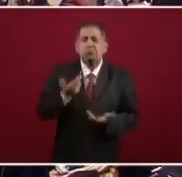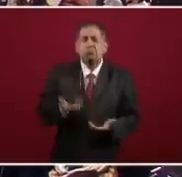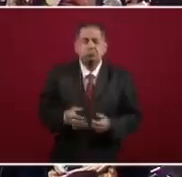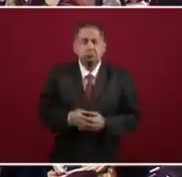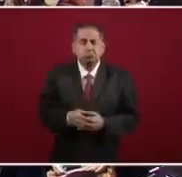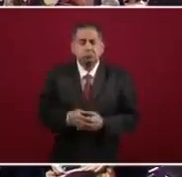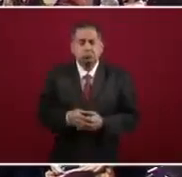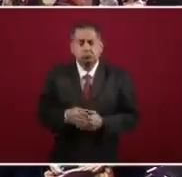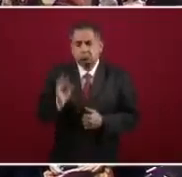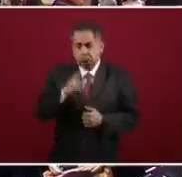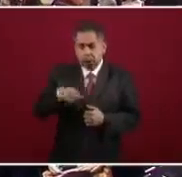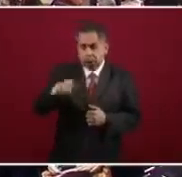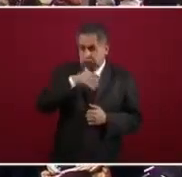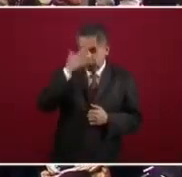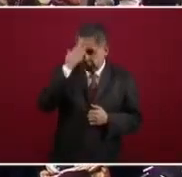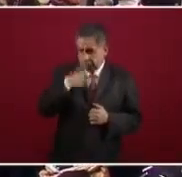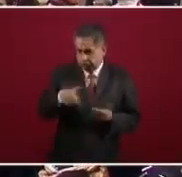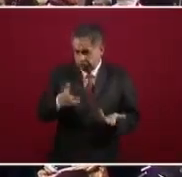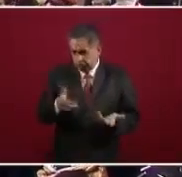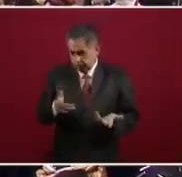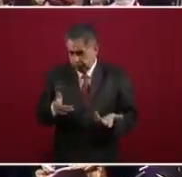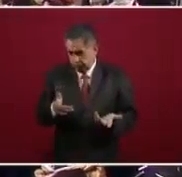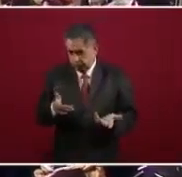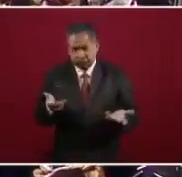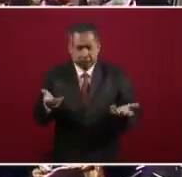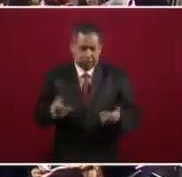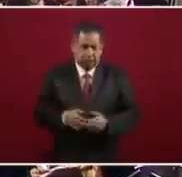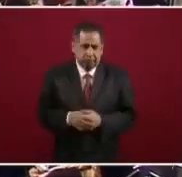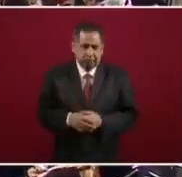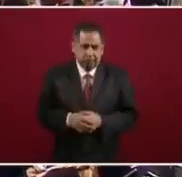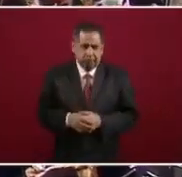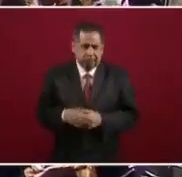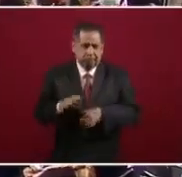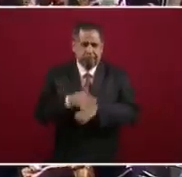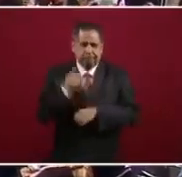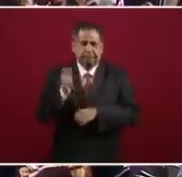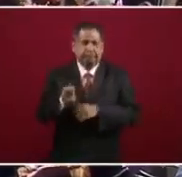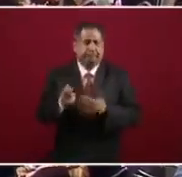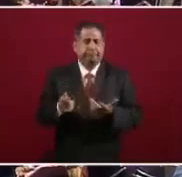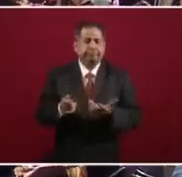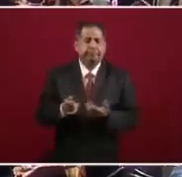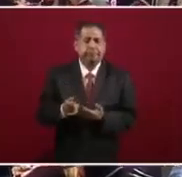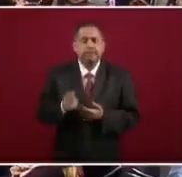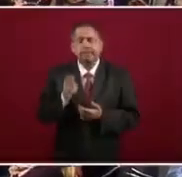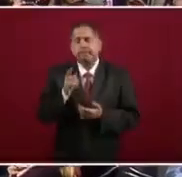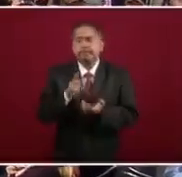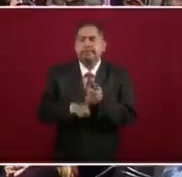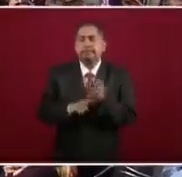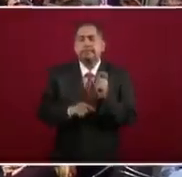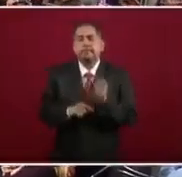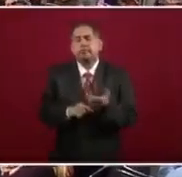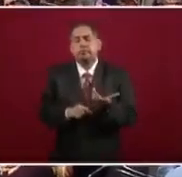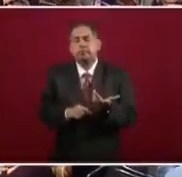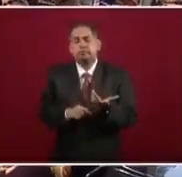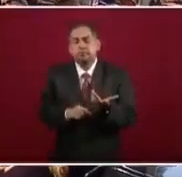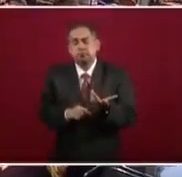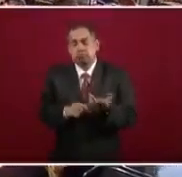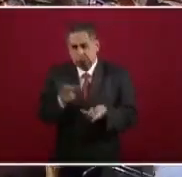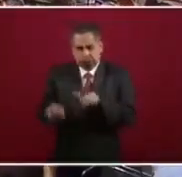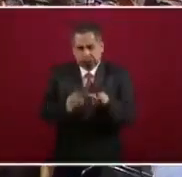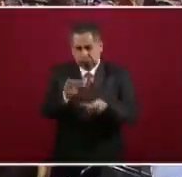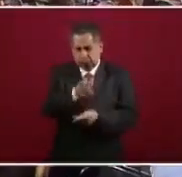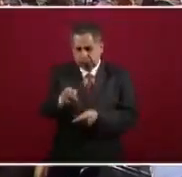o ustedes no saben de eso porque no creen que les estoy cuestionando